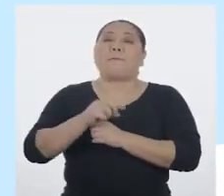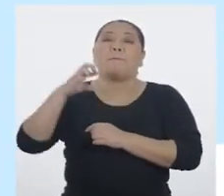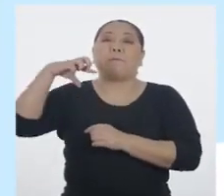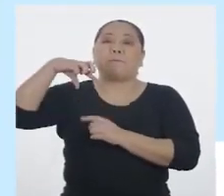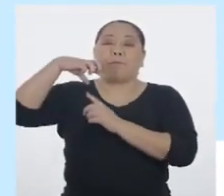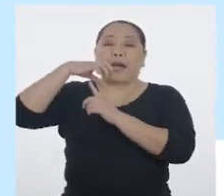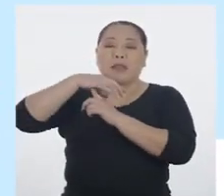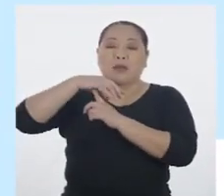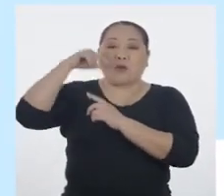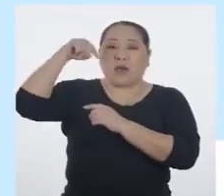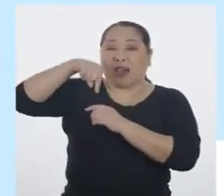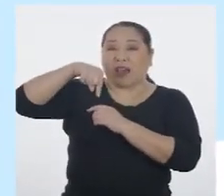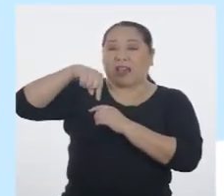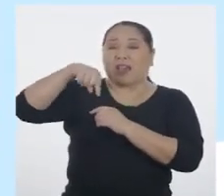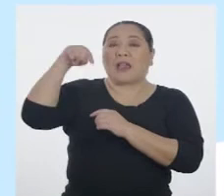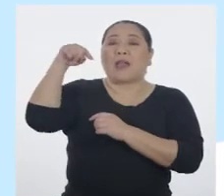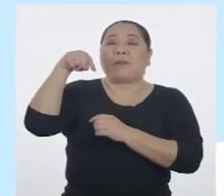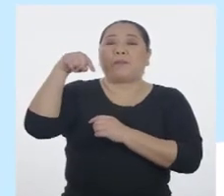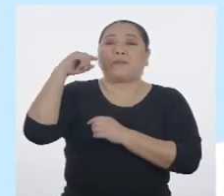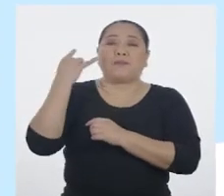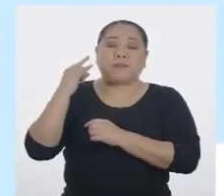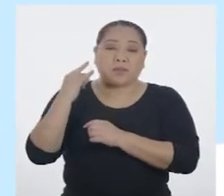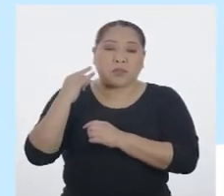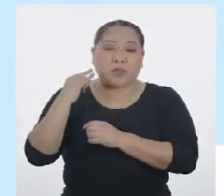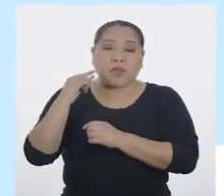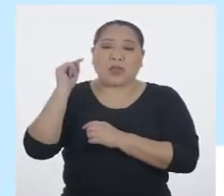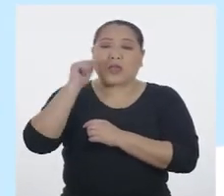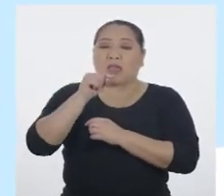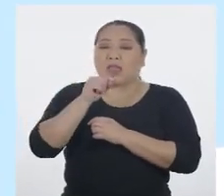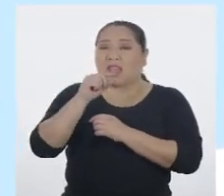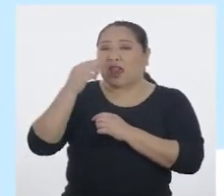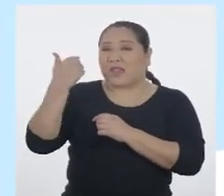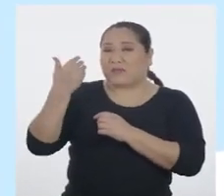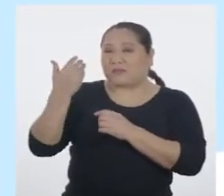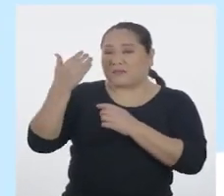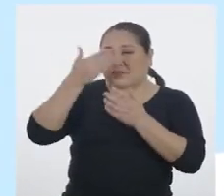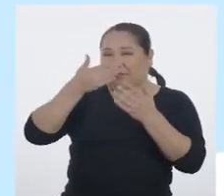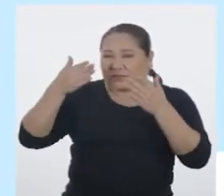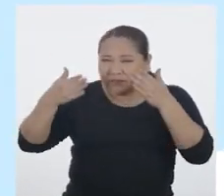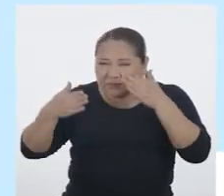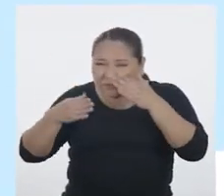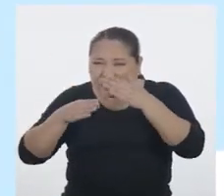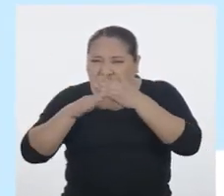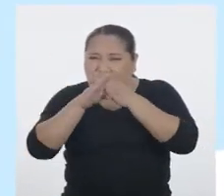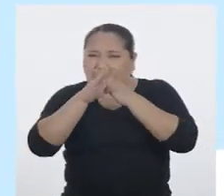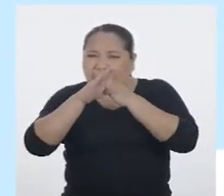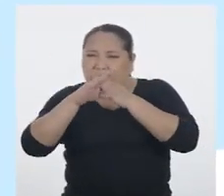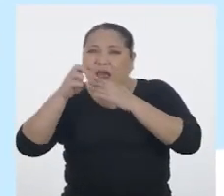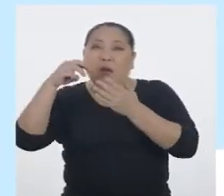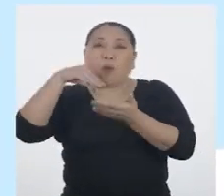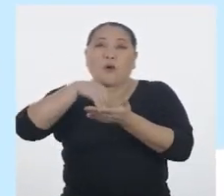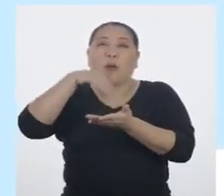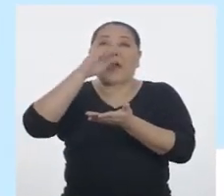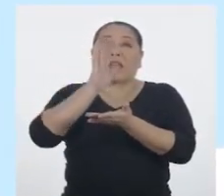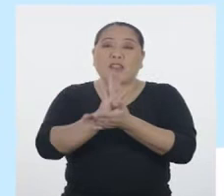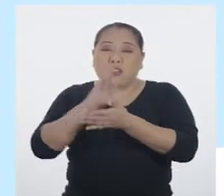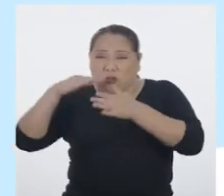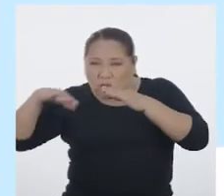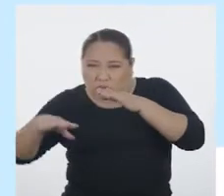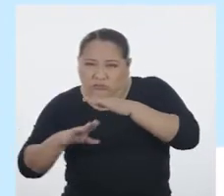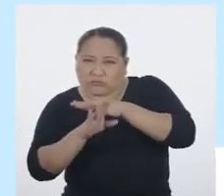Brasil y Bolivia, llega a nuestro país por el departamento de Madre de Dios, afectando toda la selva